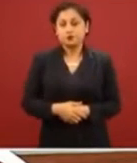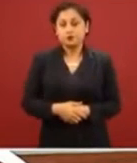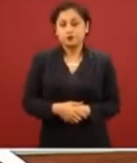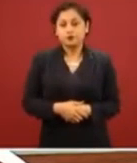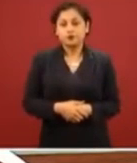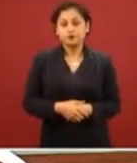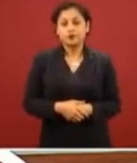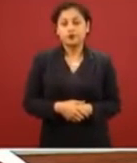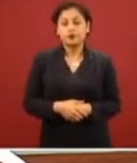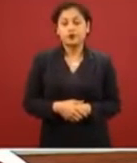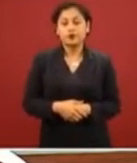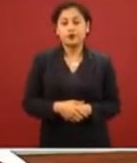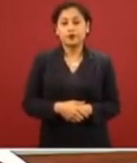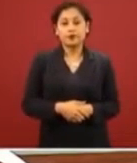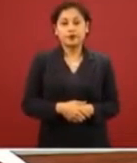La mayoría de